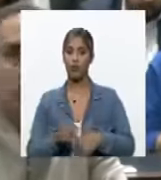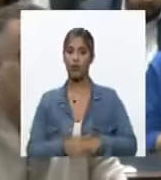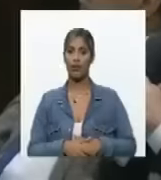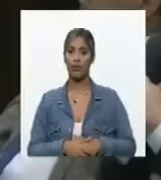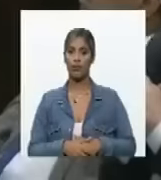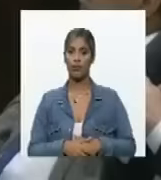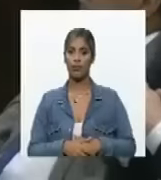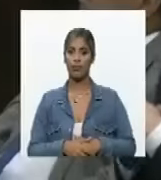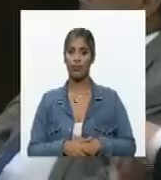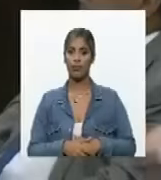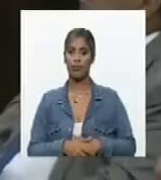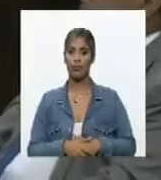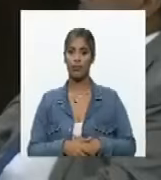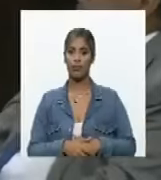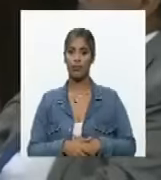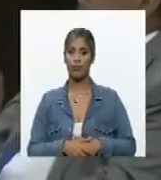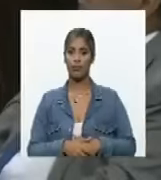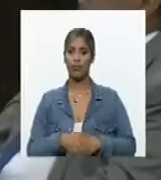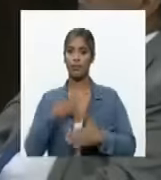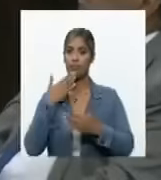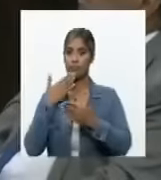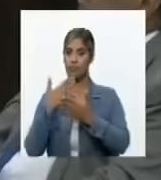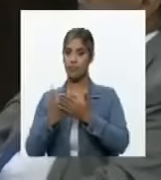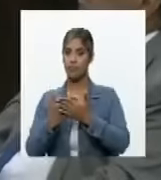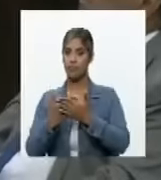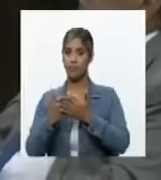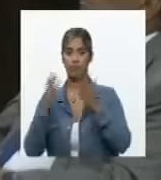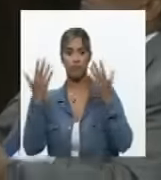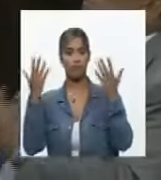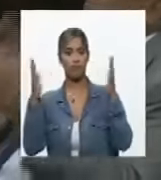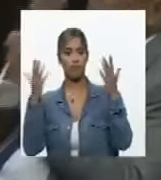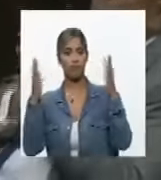estimado amigo. Gracias,